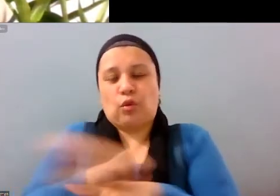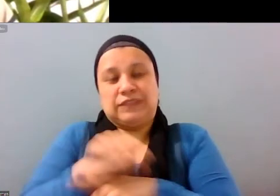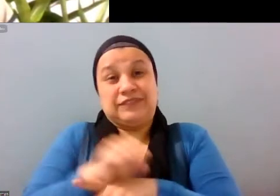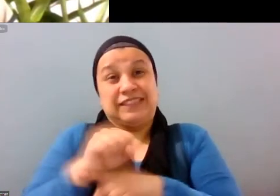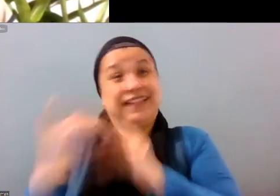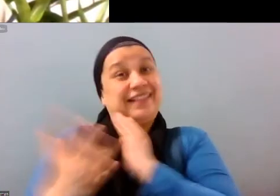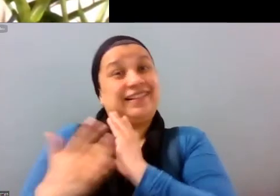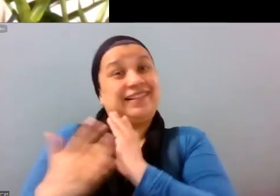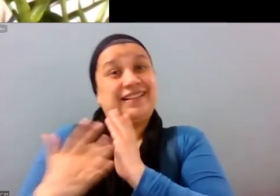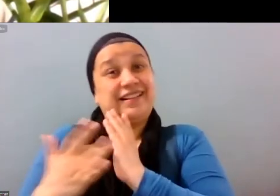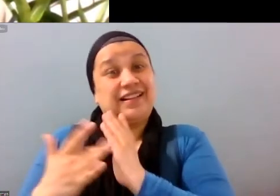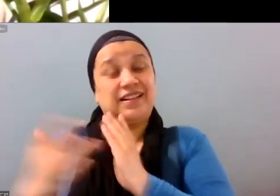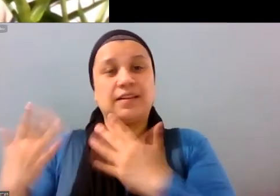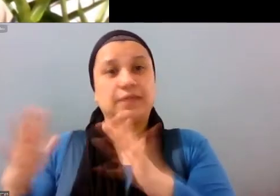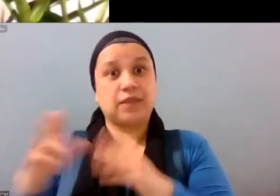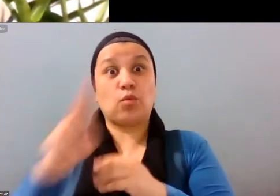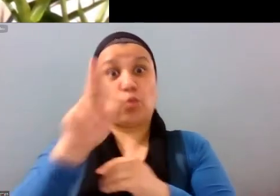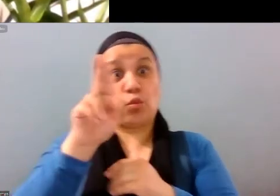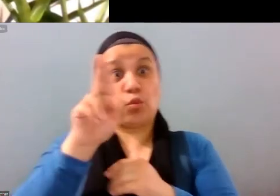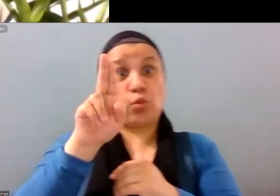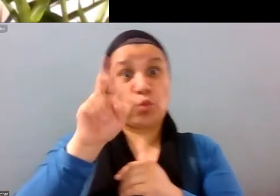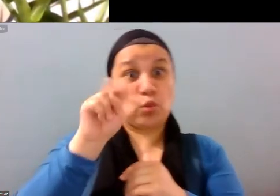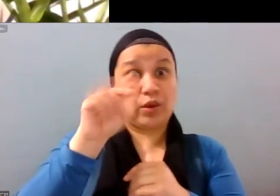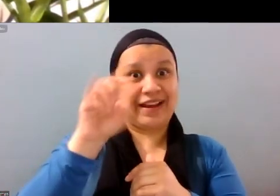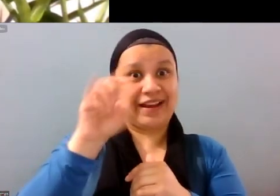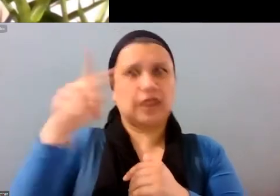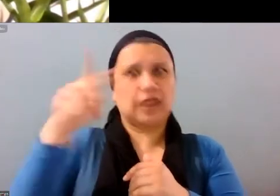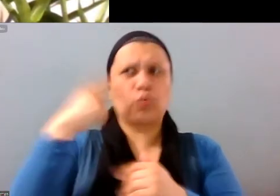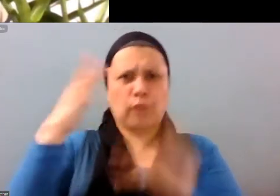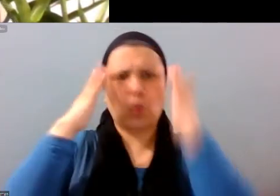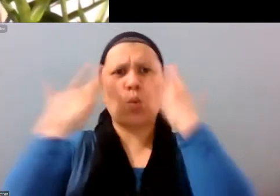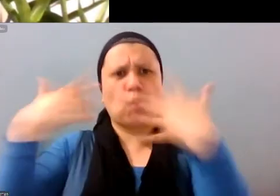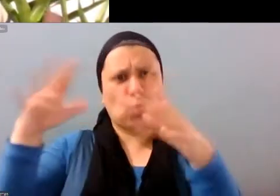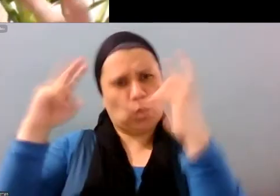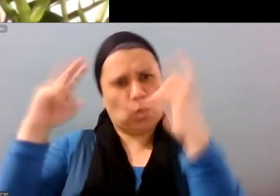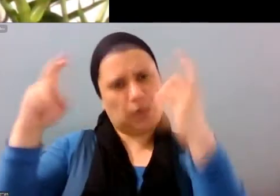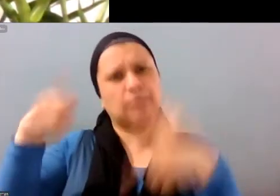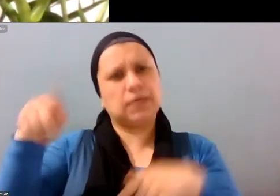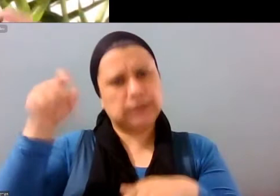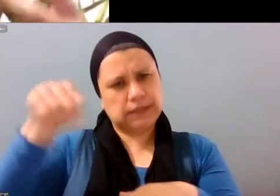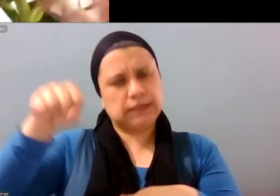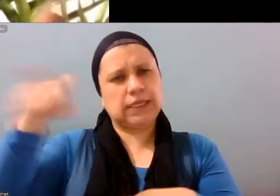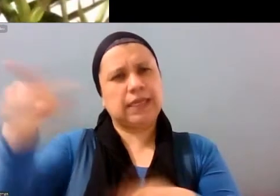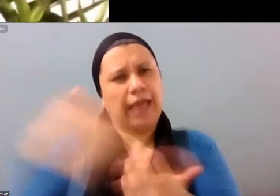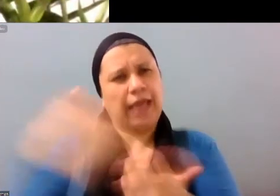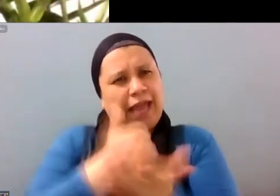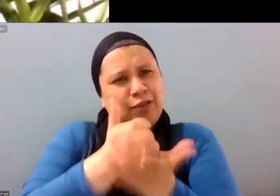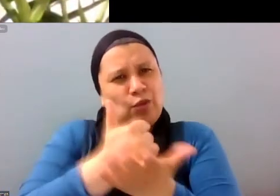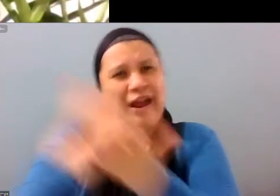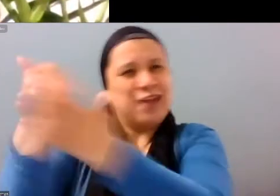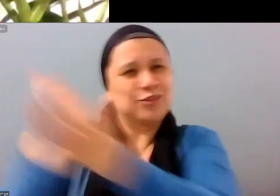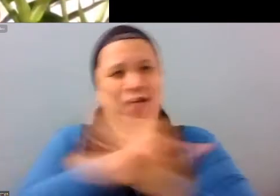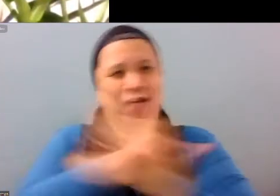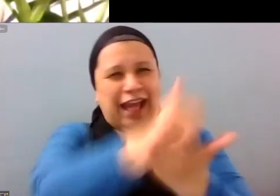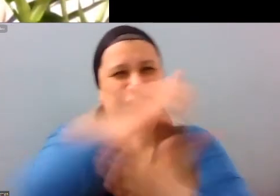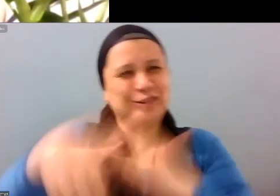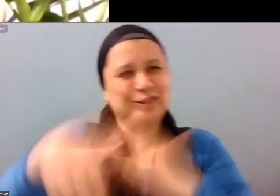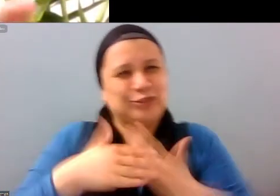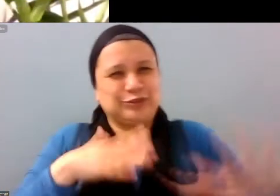la UNED en este caso porque los veo muy preocupados por el asunto de ayudarnos a toda la sociedad en este problema